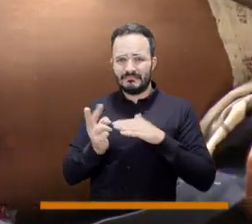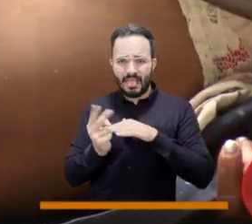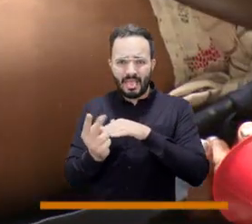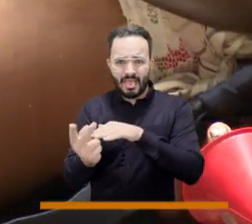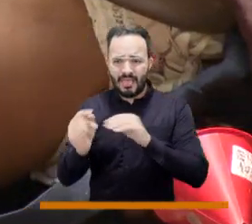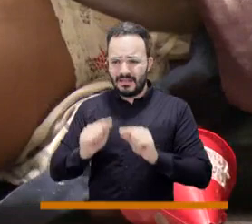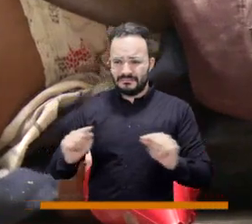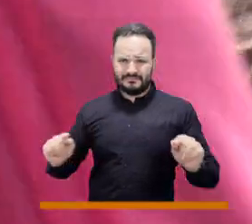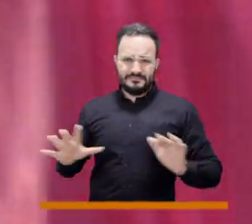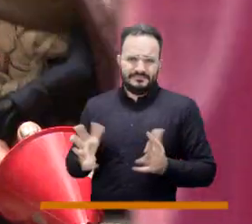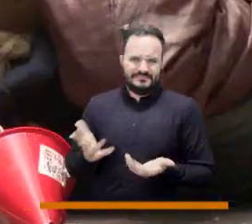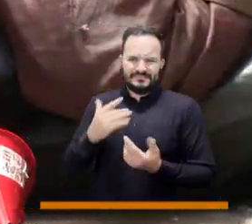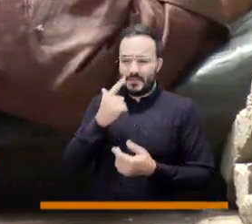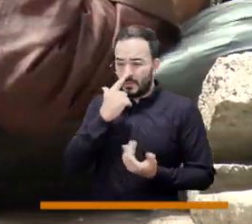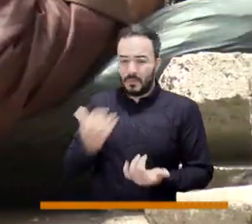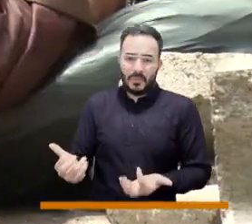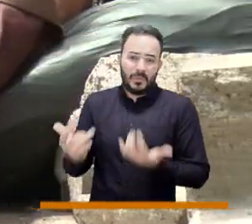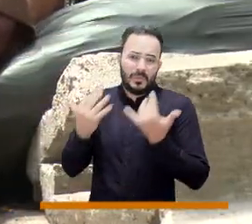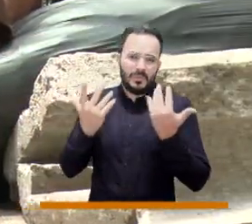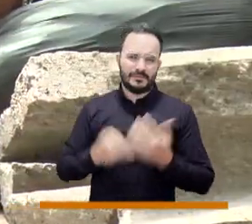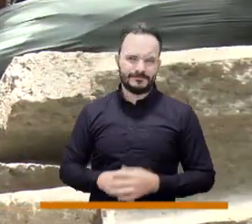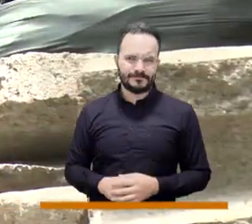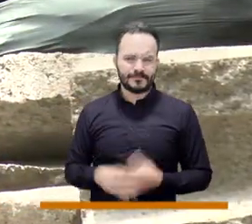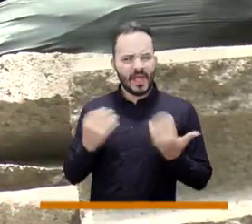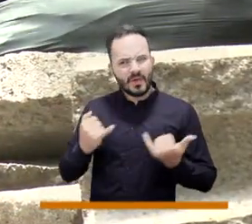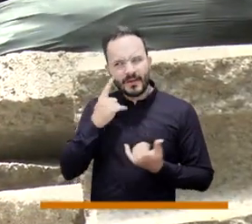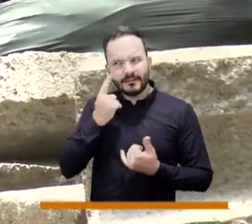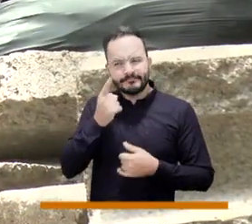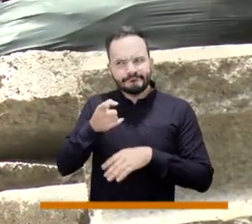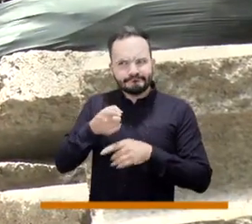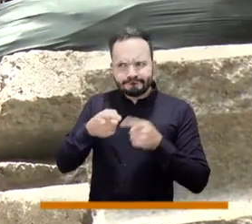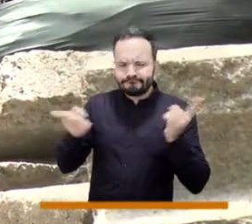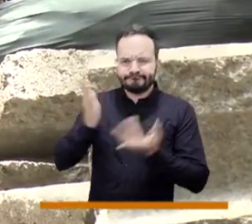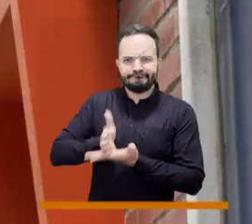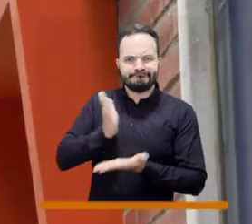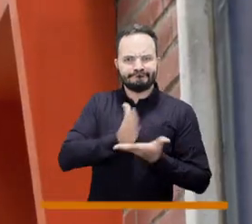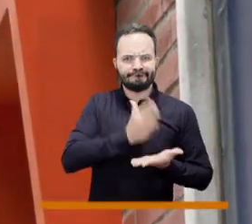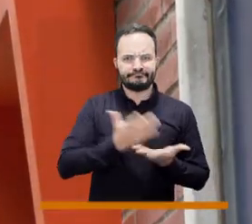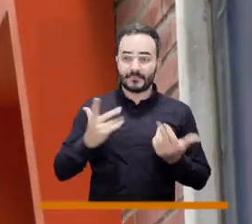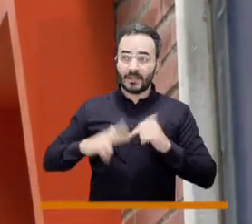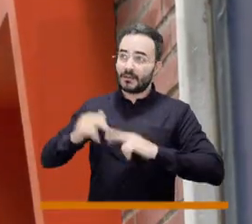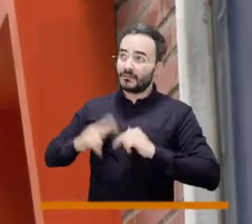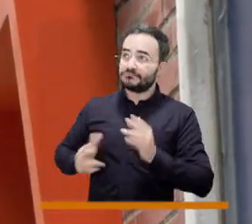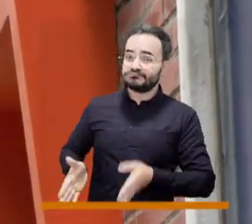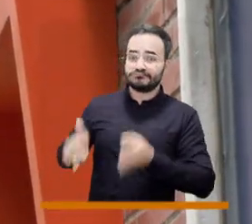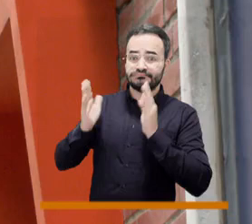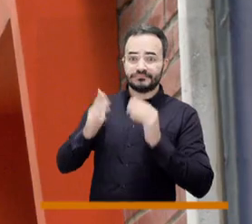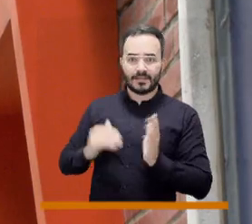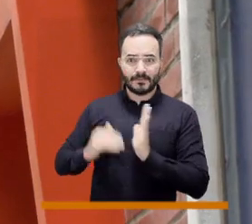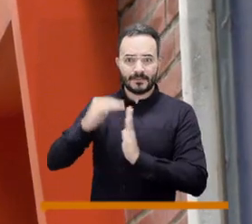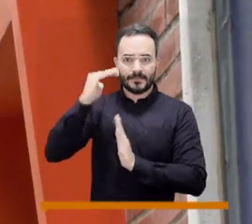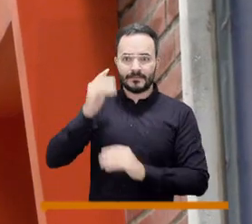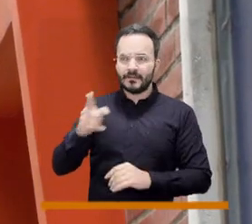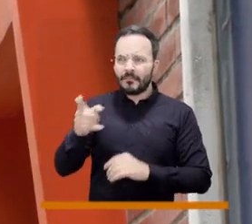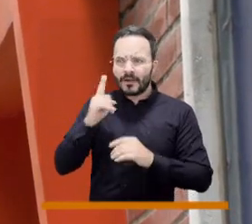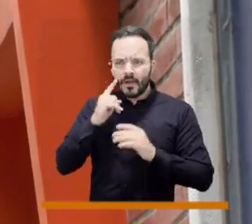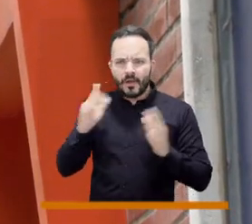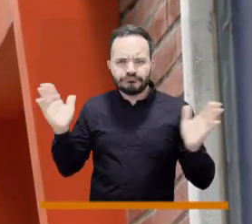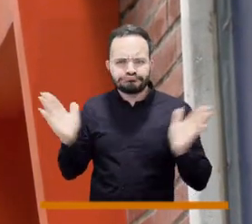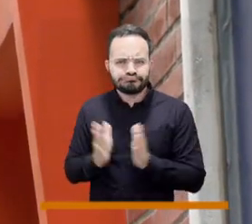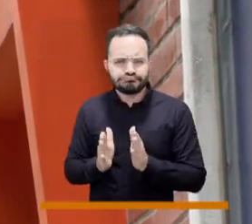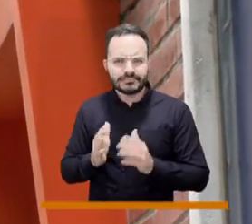afectaciones. Ahorita se está dando un fenómeno que es la construcción de apartamentos de un área muy